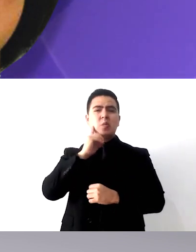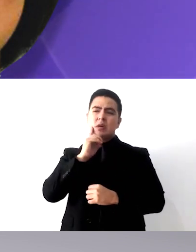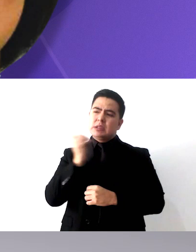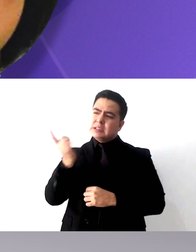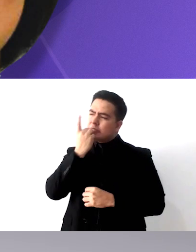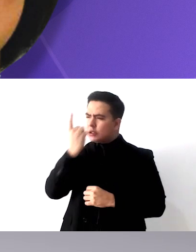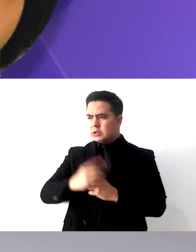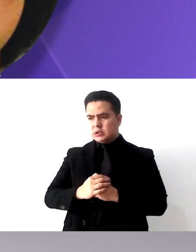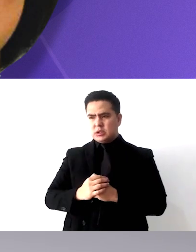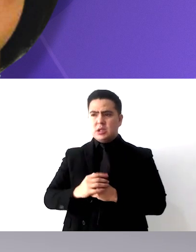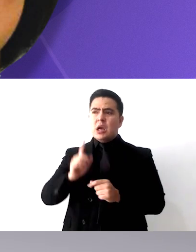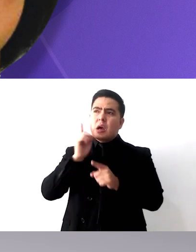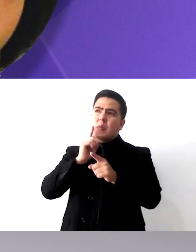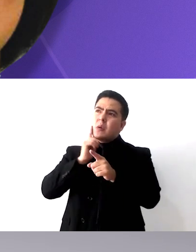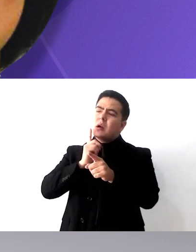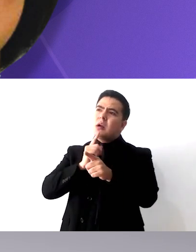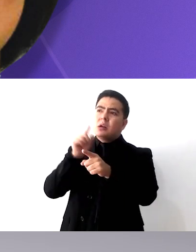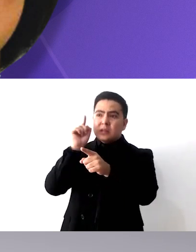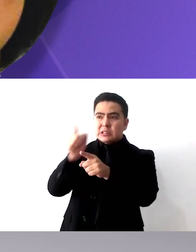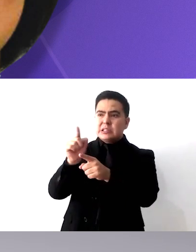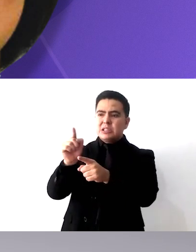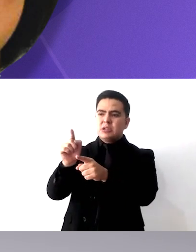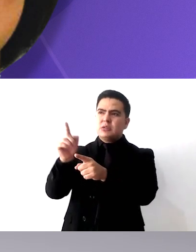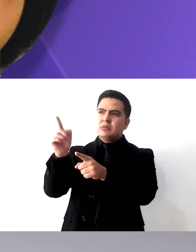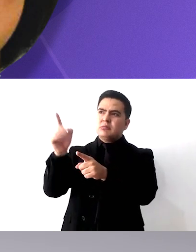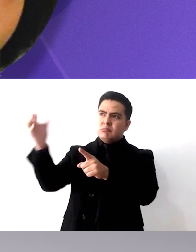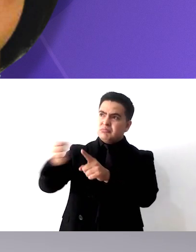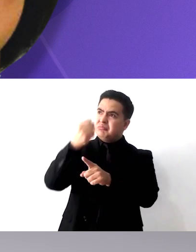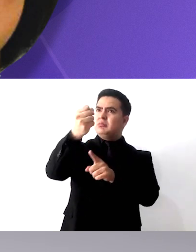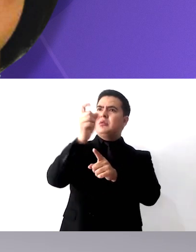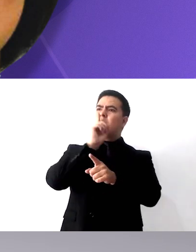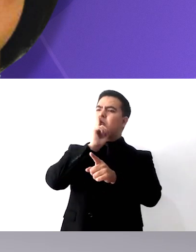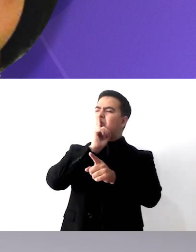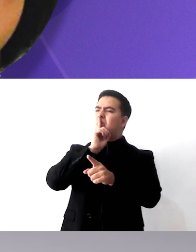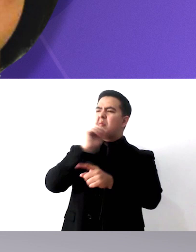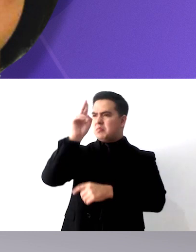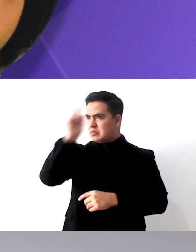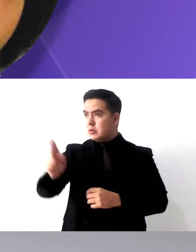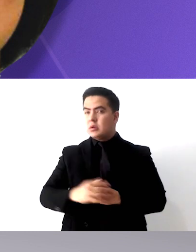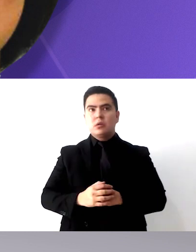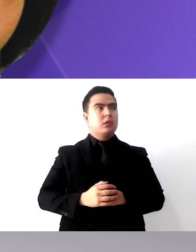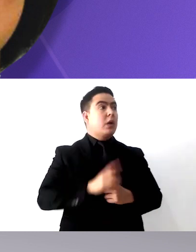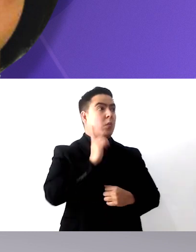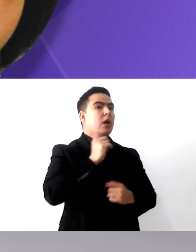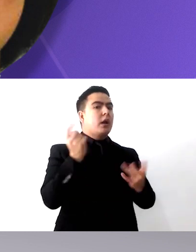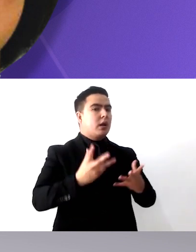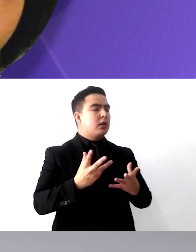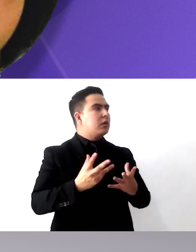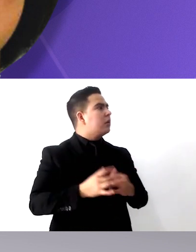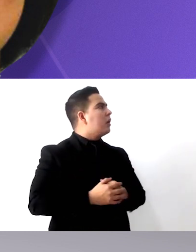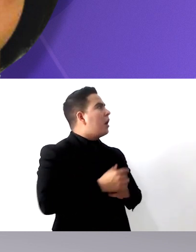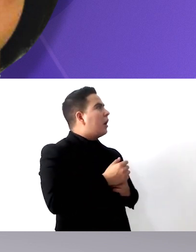que en ese municipio tenía que ir hombre, y ella lo grabó con su celular y esa ya fue la prueba que